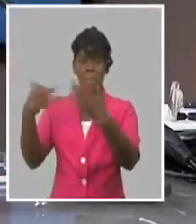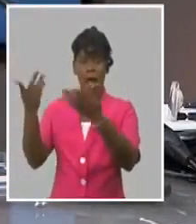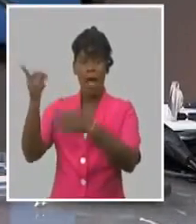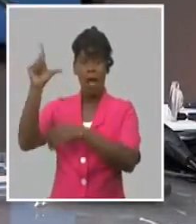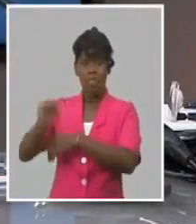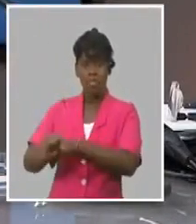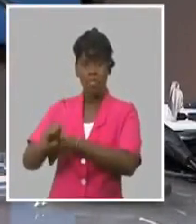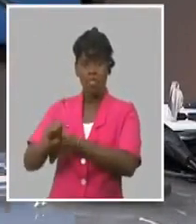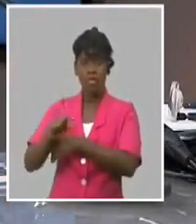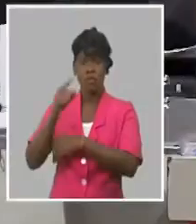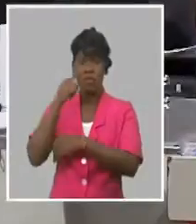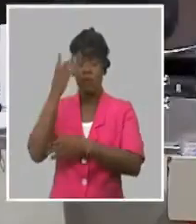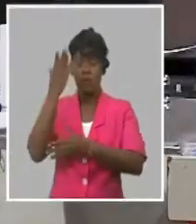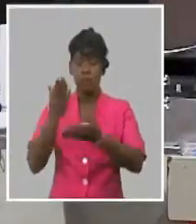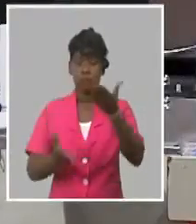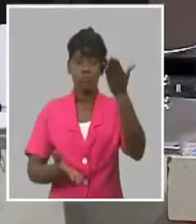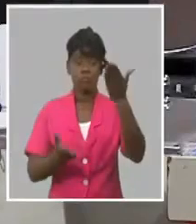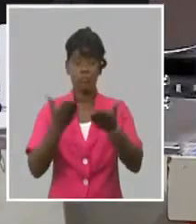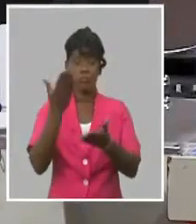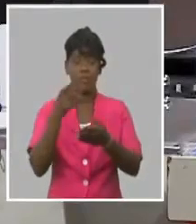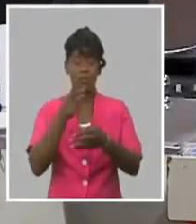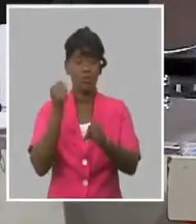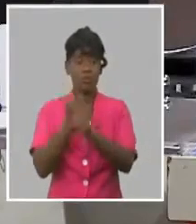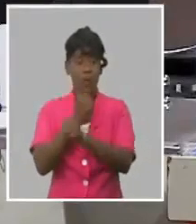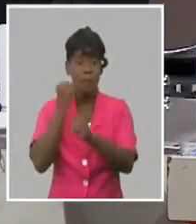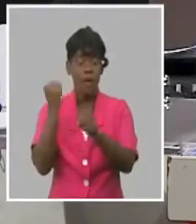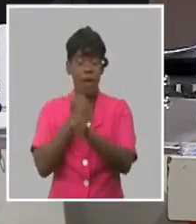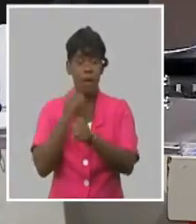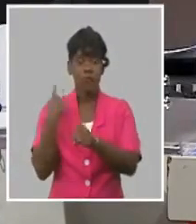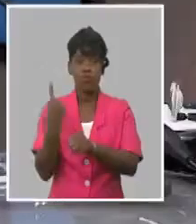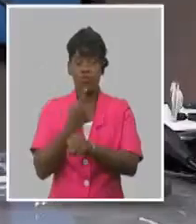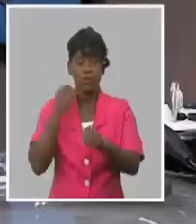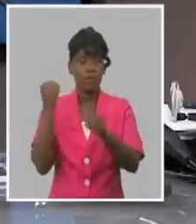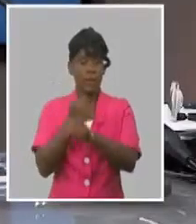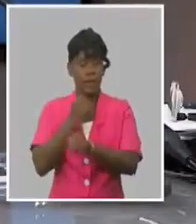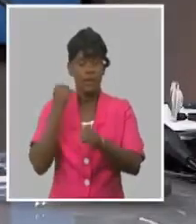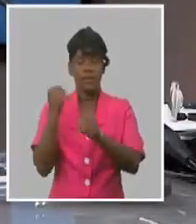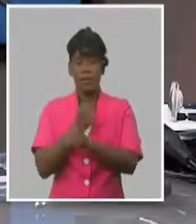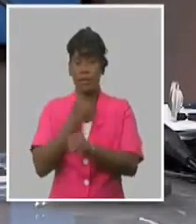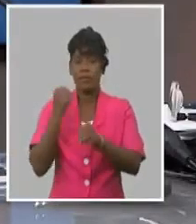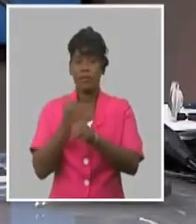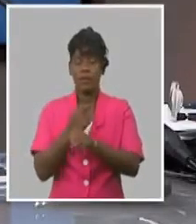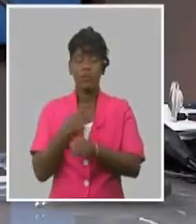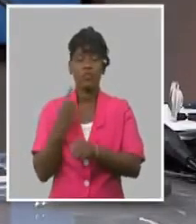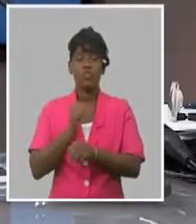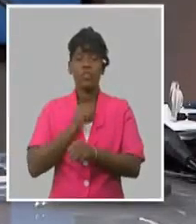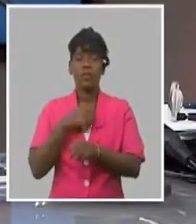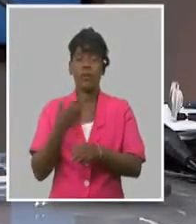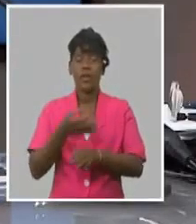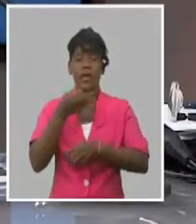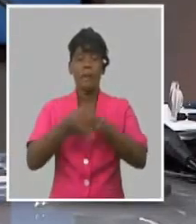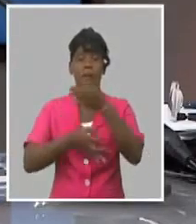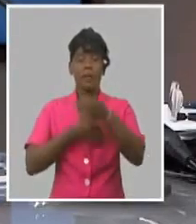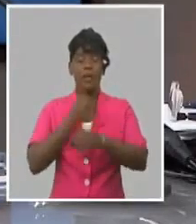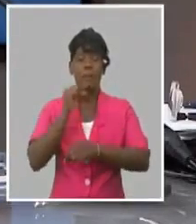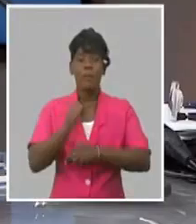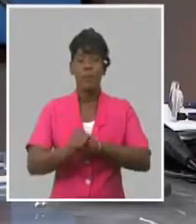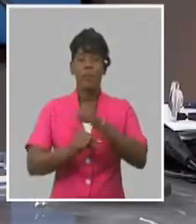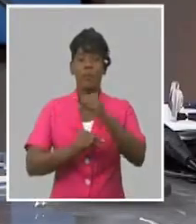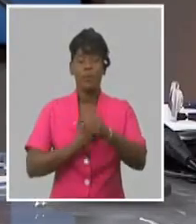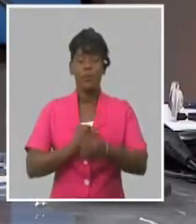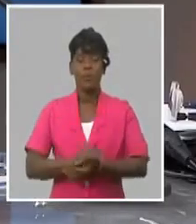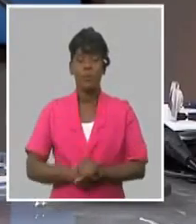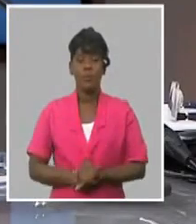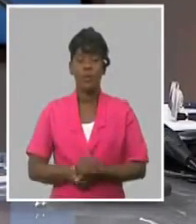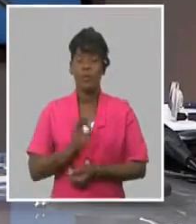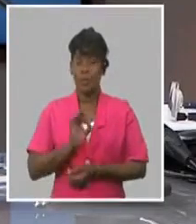cualquier sociedad. Mejoró la pirámide, pero todavía. En cualquier sociedad. Entonces, yo lo que quería trasladar es lo siguiente. Fíjense